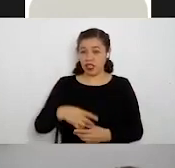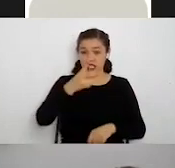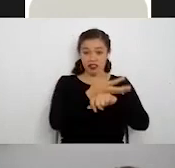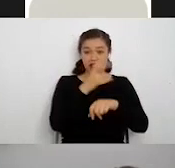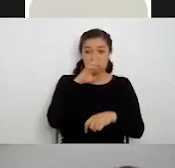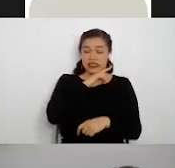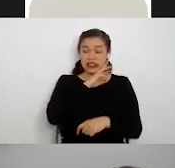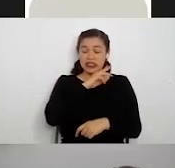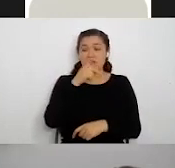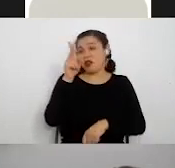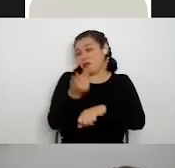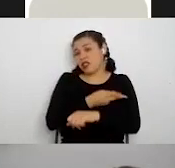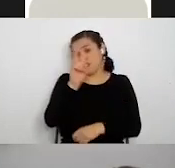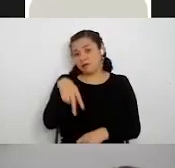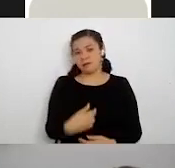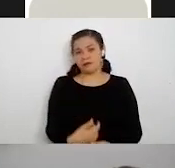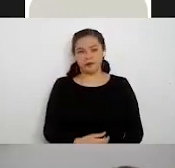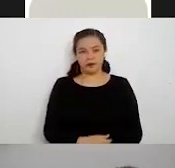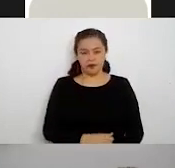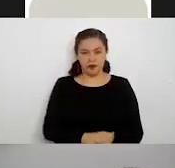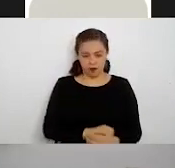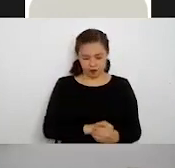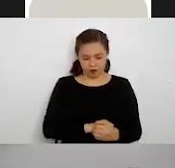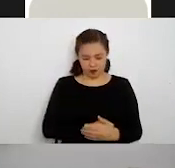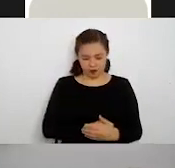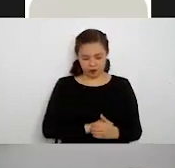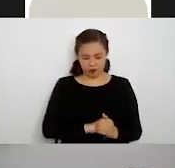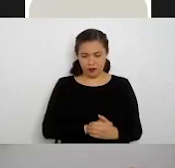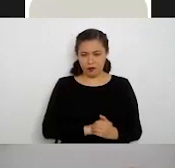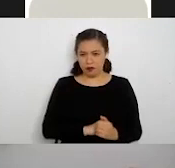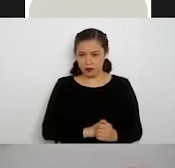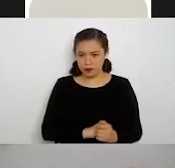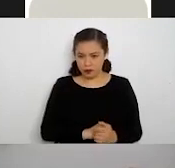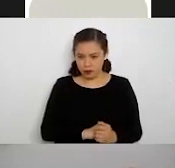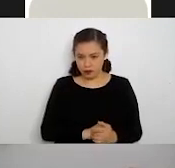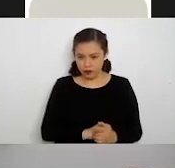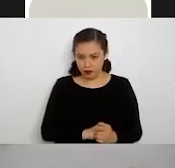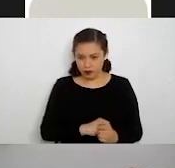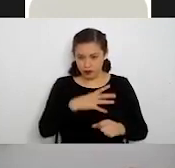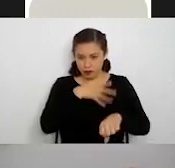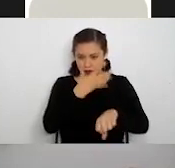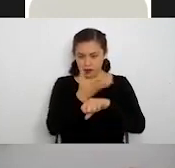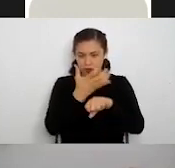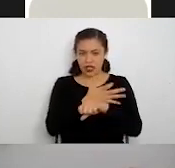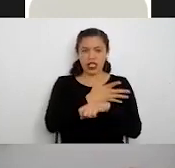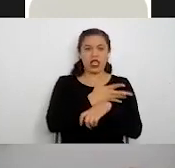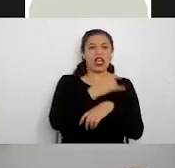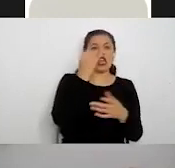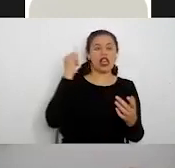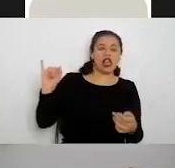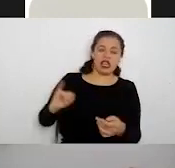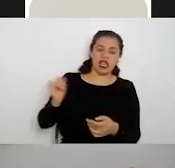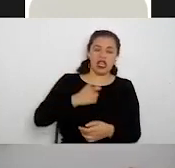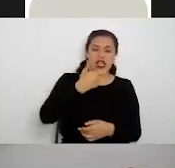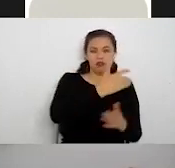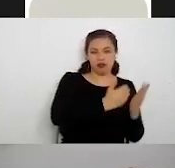general, ¿no? Entonces tenemos un Estados Unidos que lo proyectan por las tasas altas, que va a caer la economía o